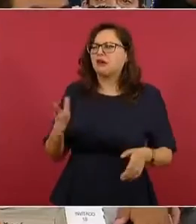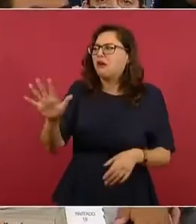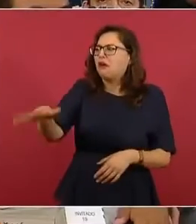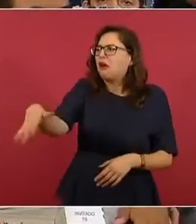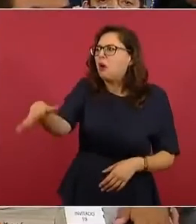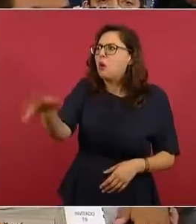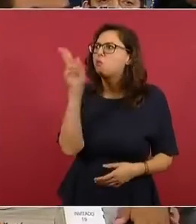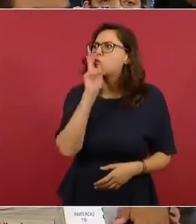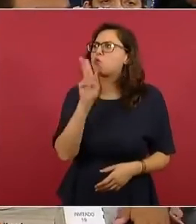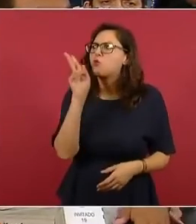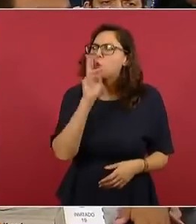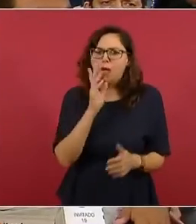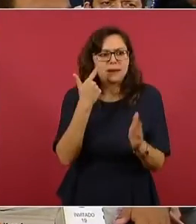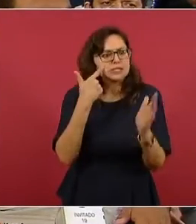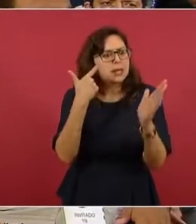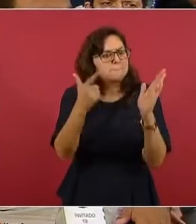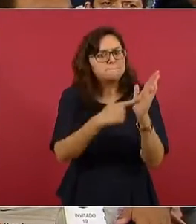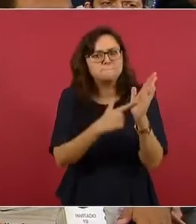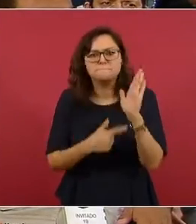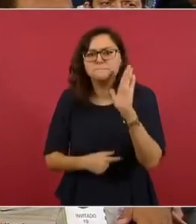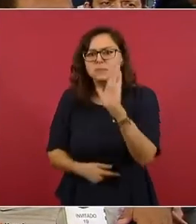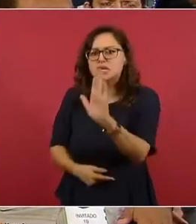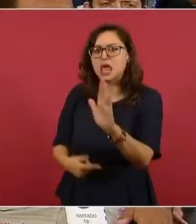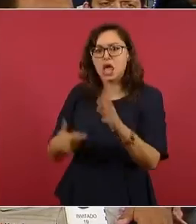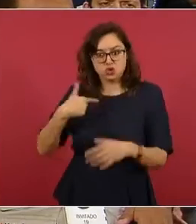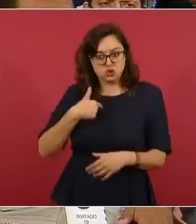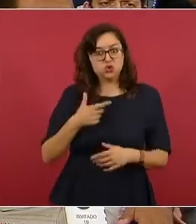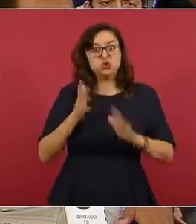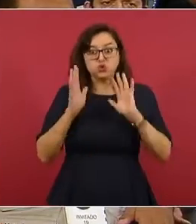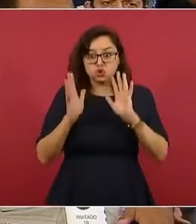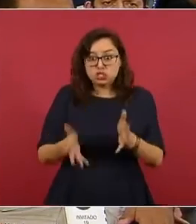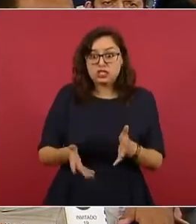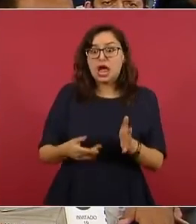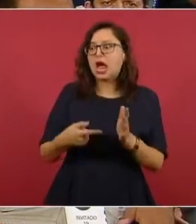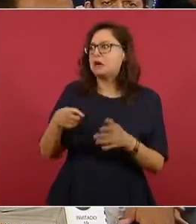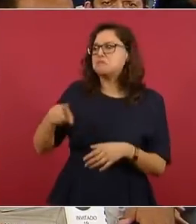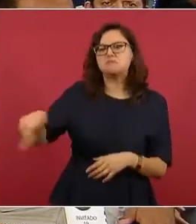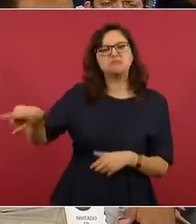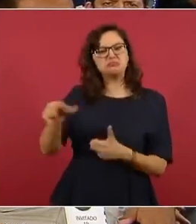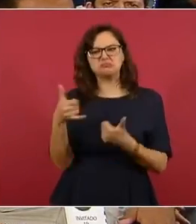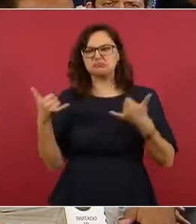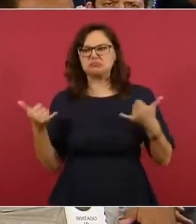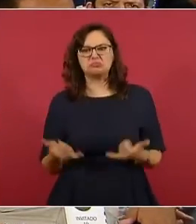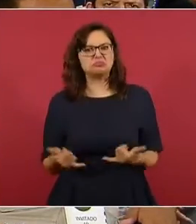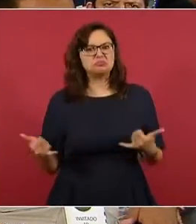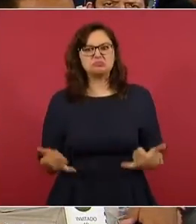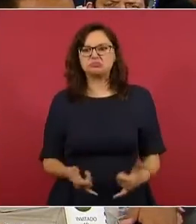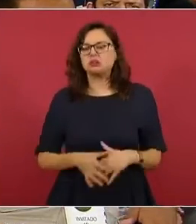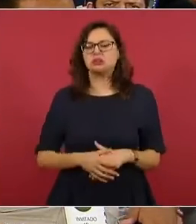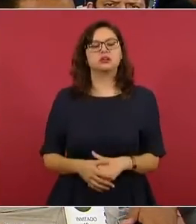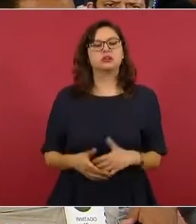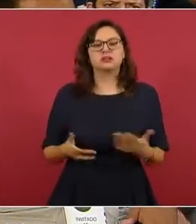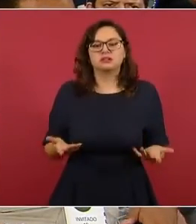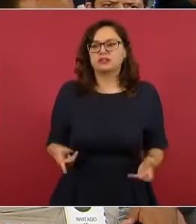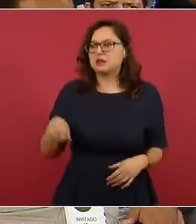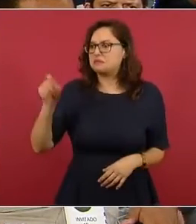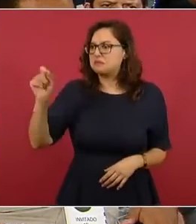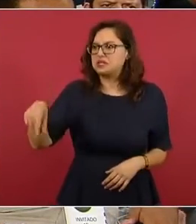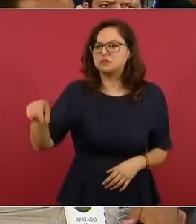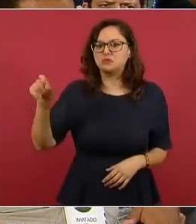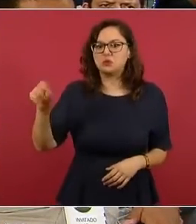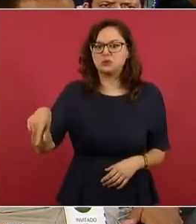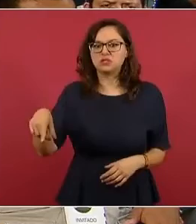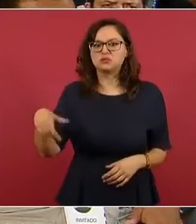Tula, precisamente para ya no hacer combustóleo, sino que hacer diésel. Y esto del combustóleo se hace